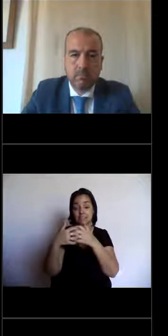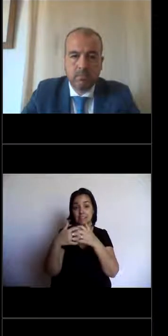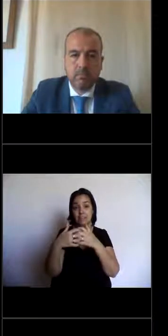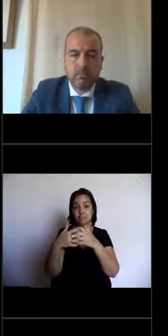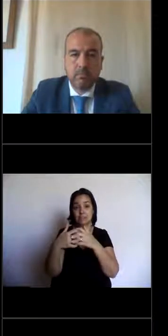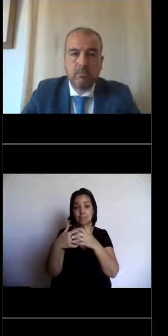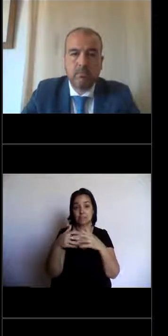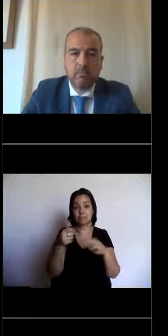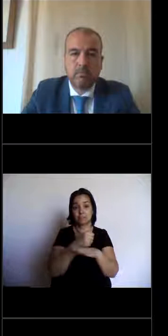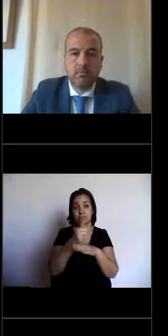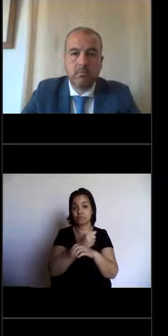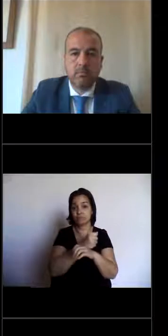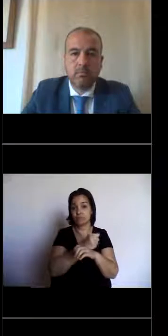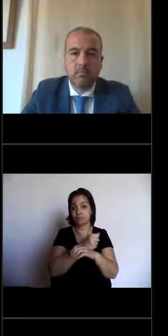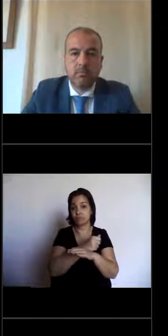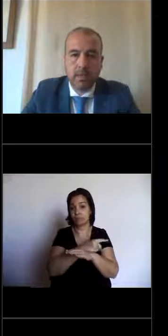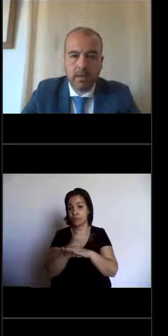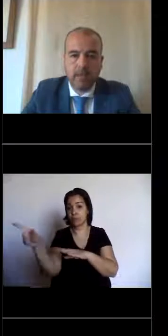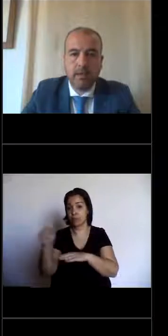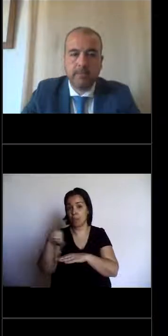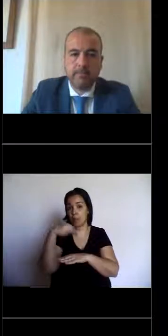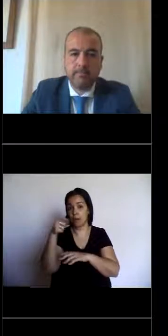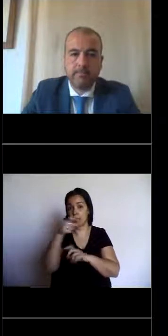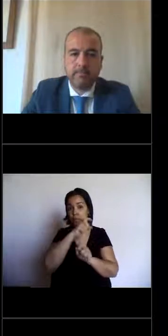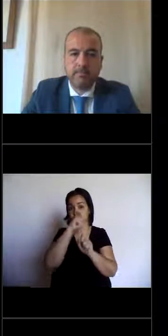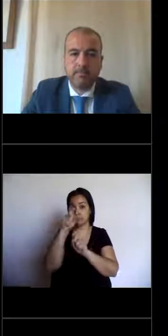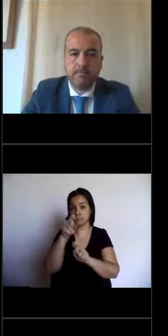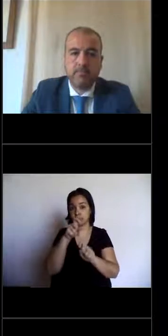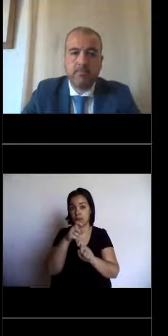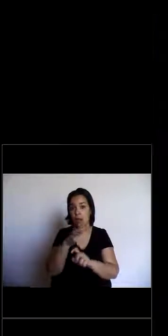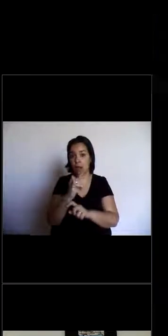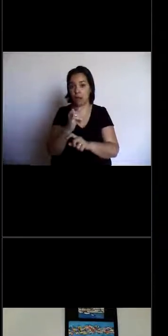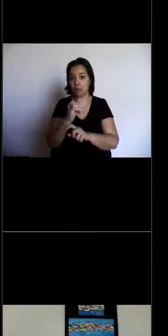algunas preguntas. Muy bien, gracias, Iván. Gracias.